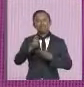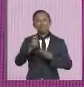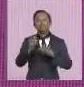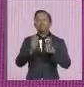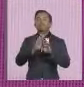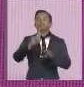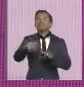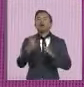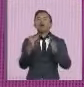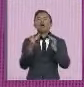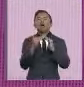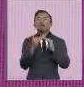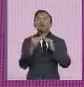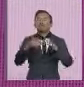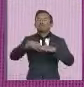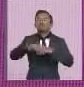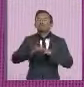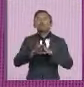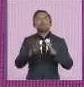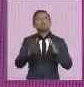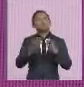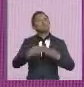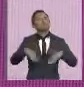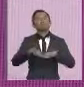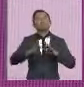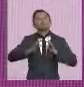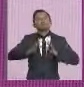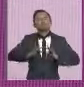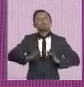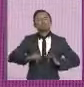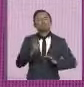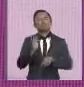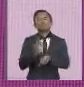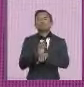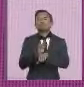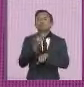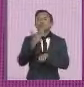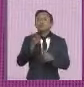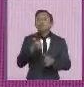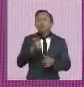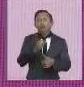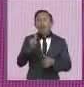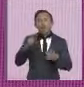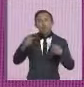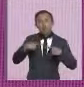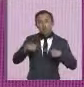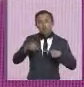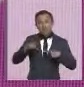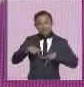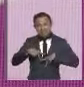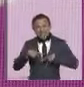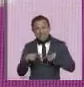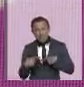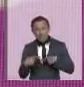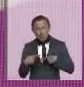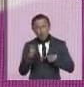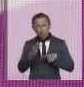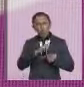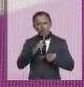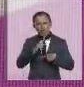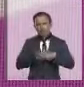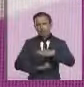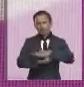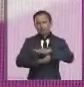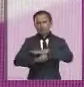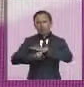todos cabemos, con un piso de bienestar para que detenga la caída de los débiles, un techo de legalidad que evite la fuga de los